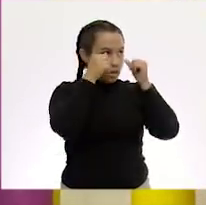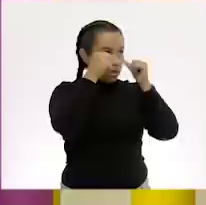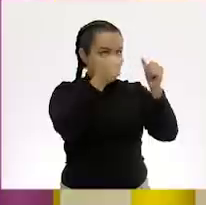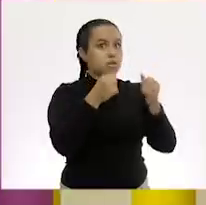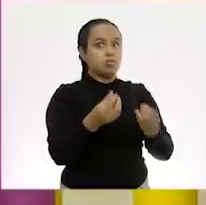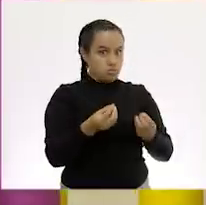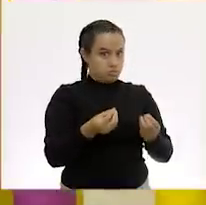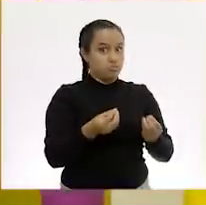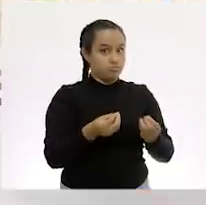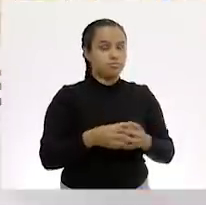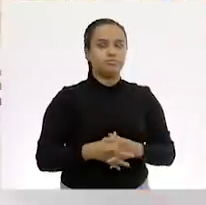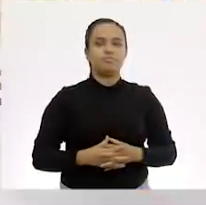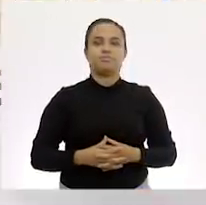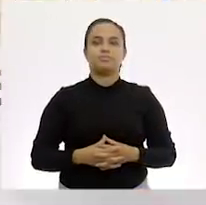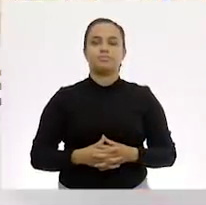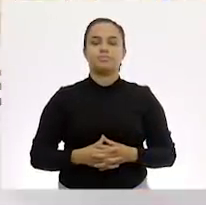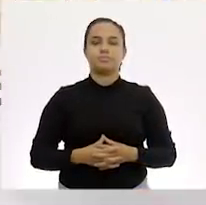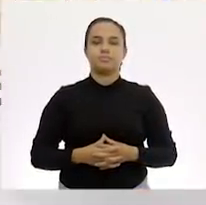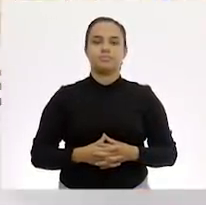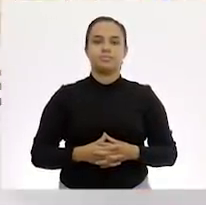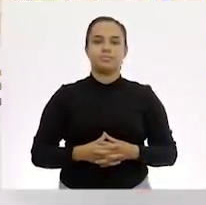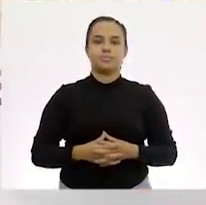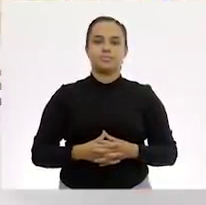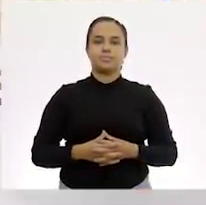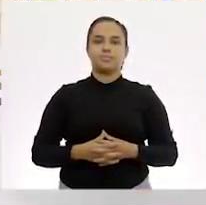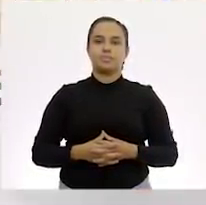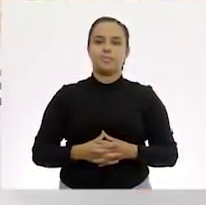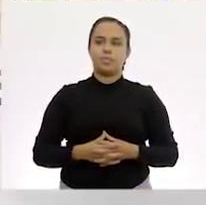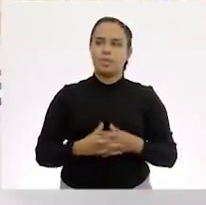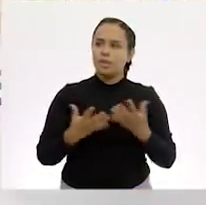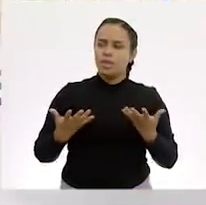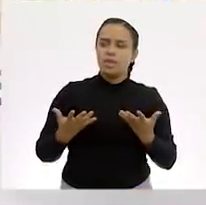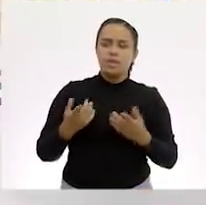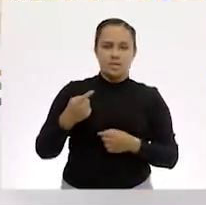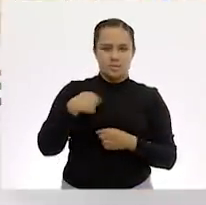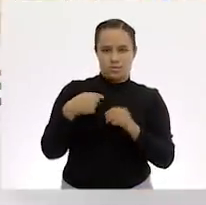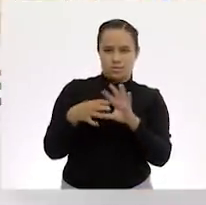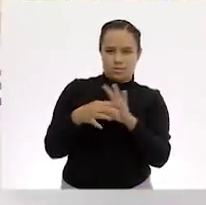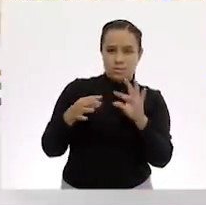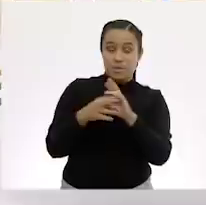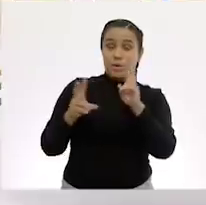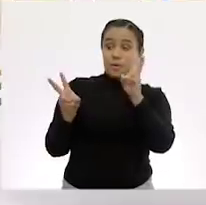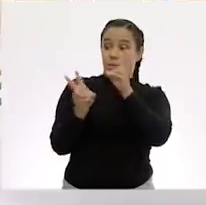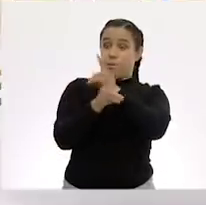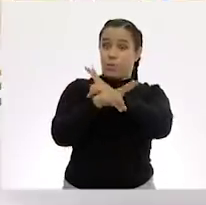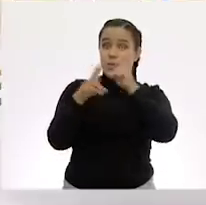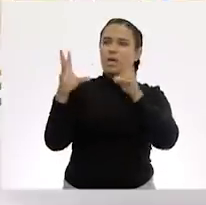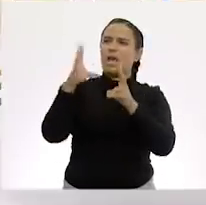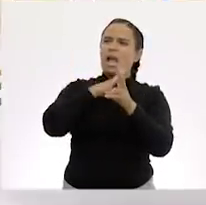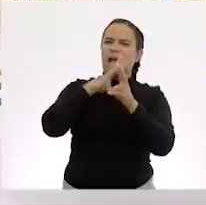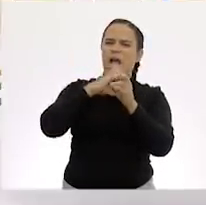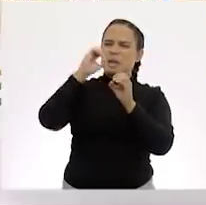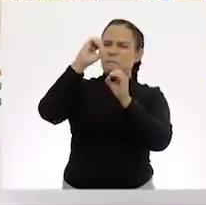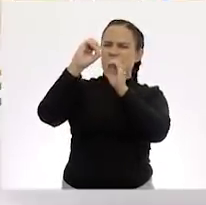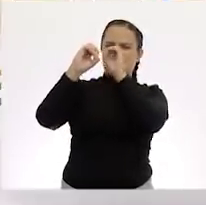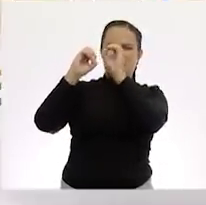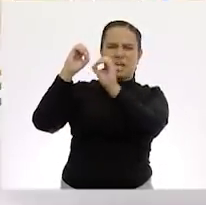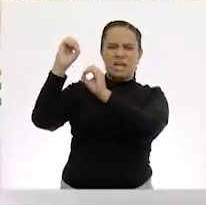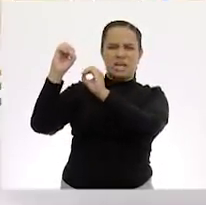¿ok? Vamos a ver. Ok, entonces, como te decía, en el aire hay pequeñas pelotitas.